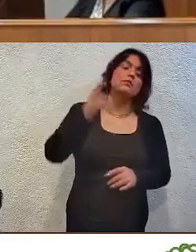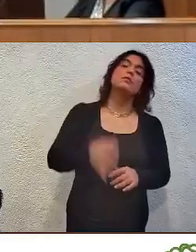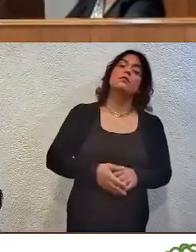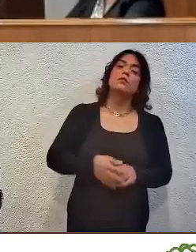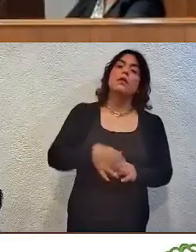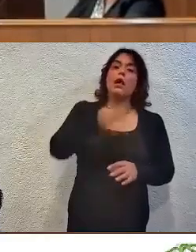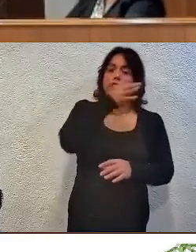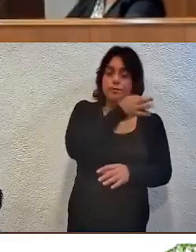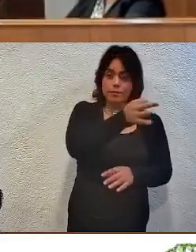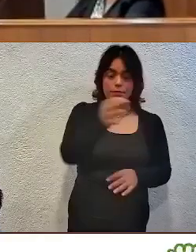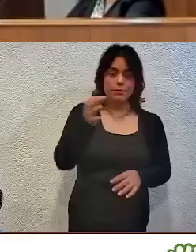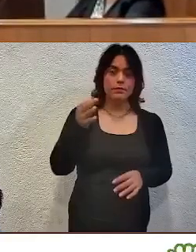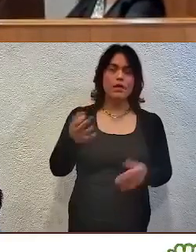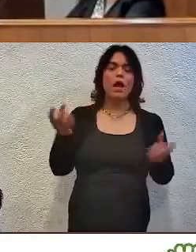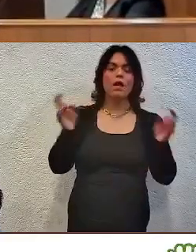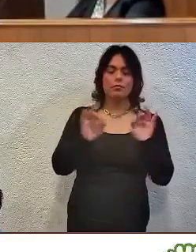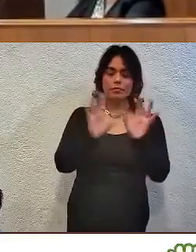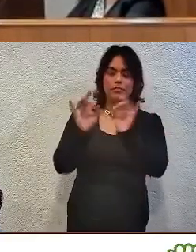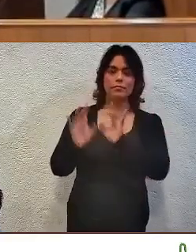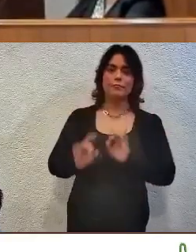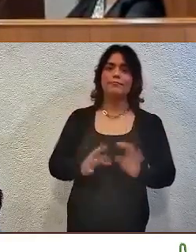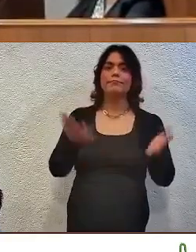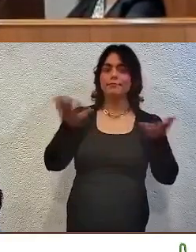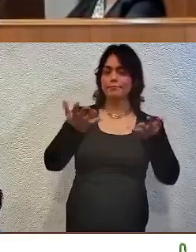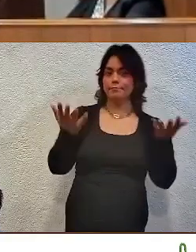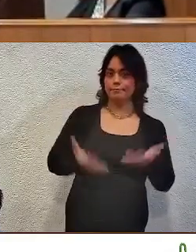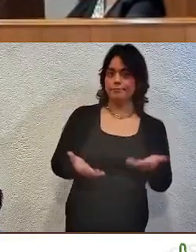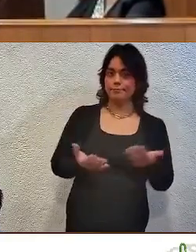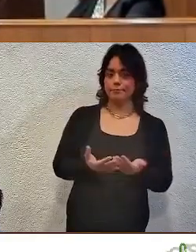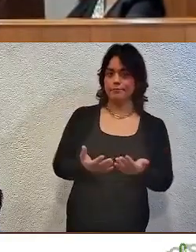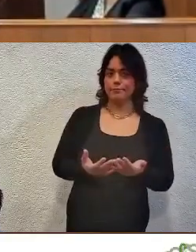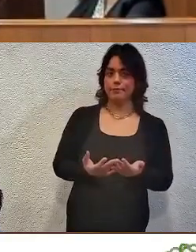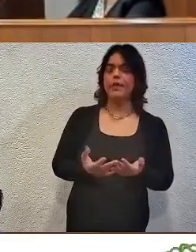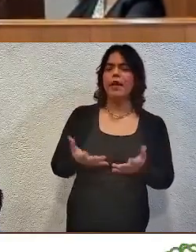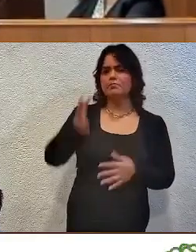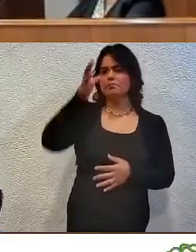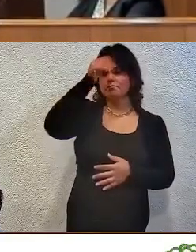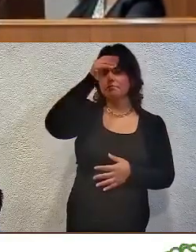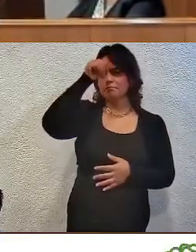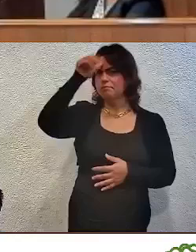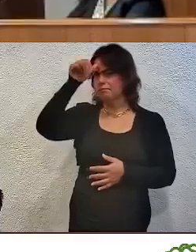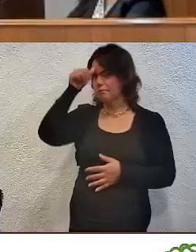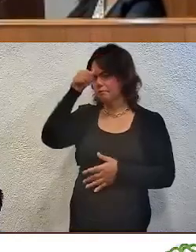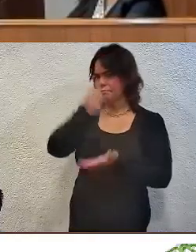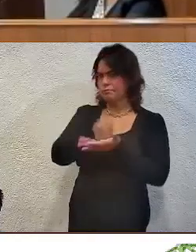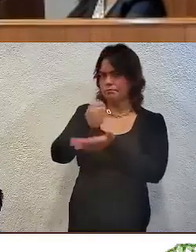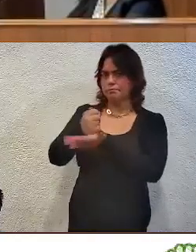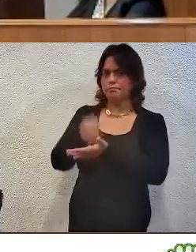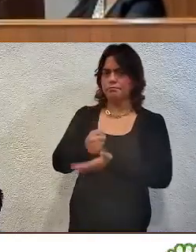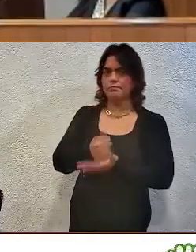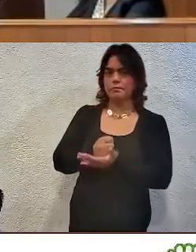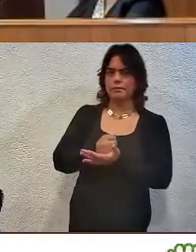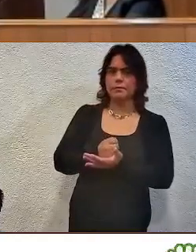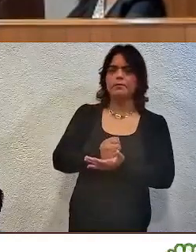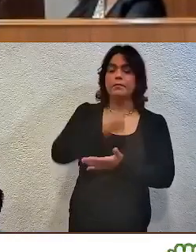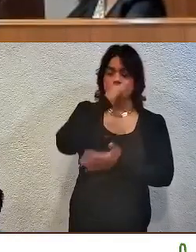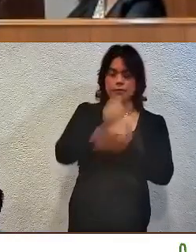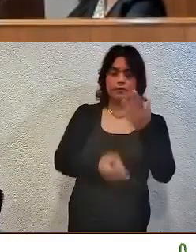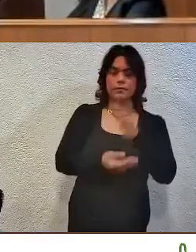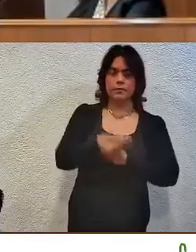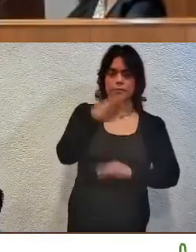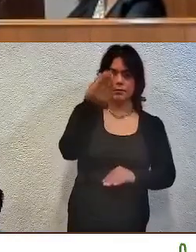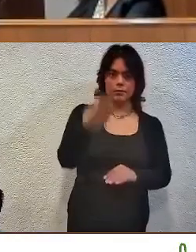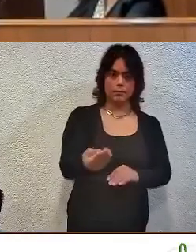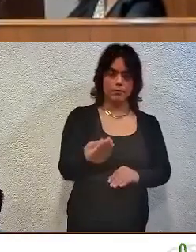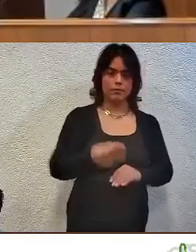actos de cumplimiento. En seguimiento, se dictaron diversos acuerdos para requerir información a la autoridad responsable. Es